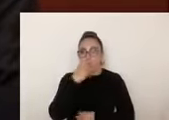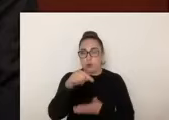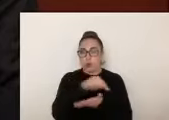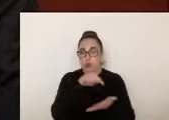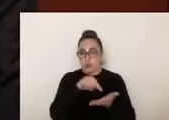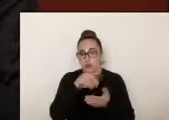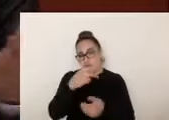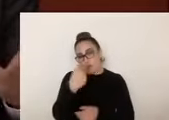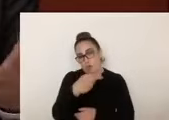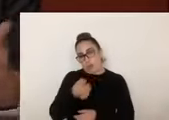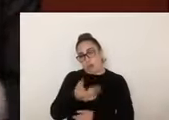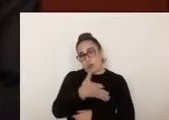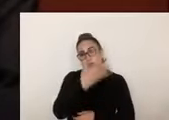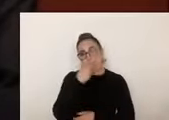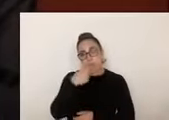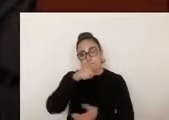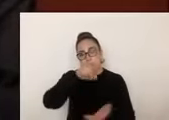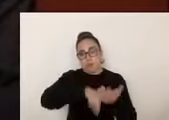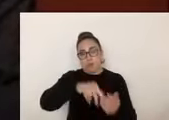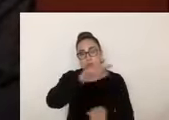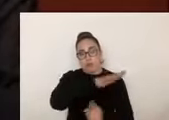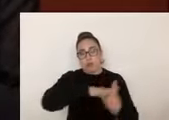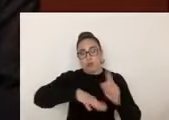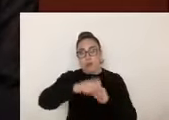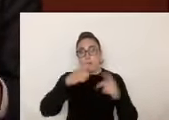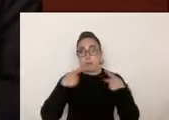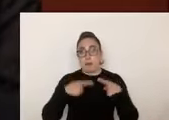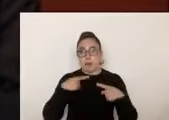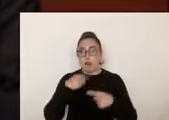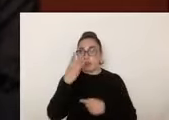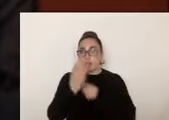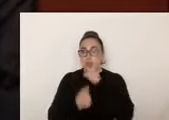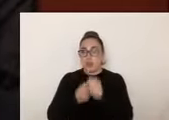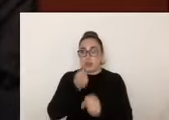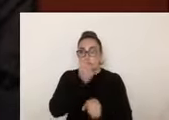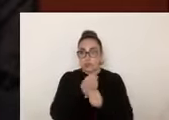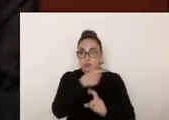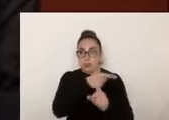situación demente. Son personas que llevan 3 años y medio sin electricidad.